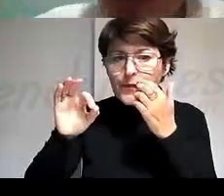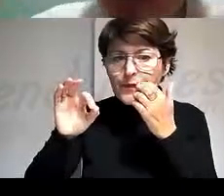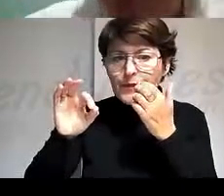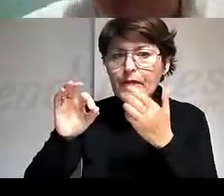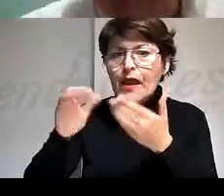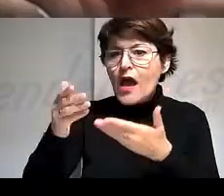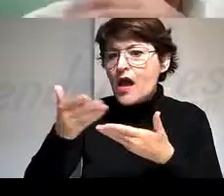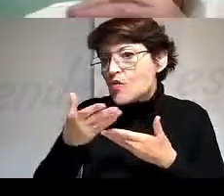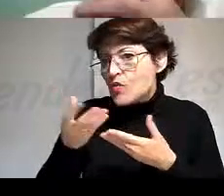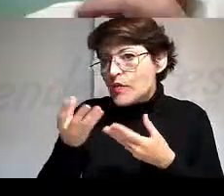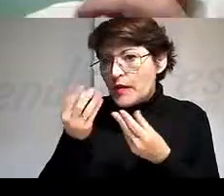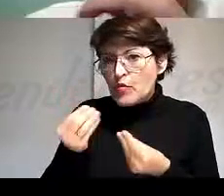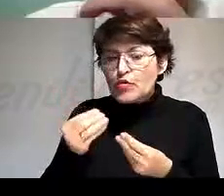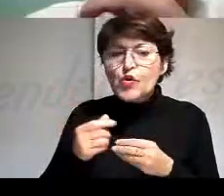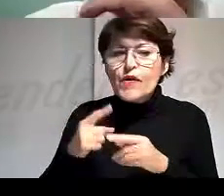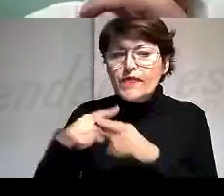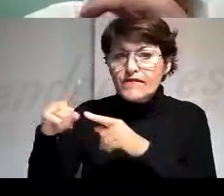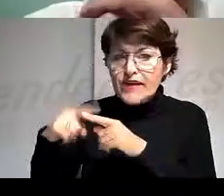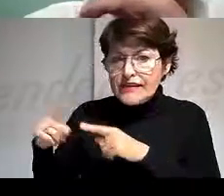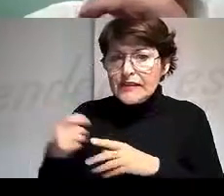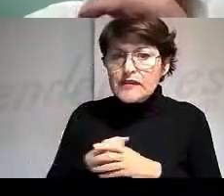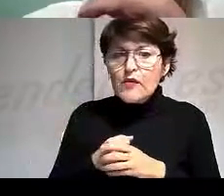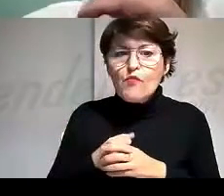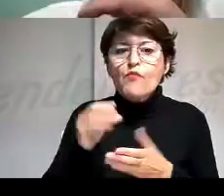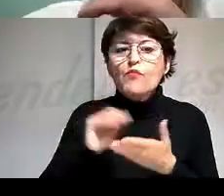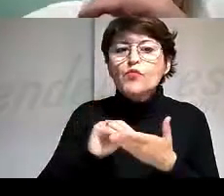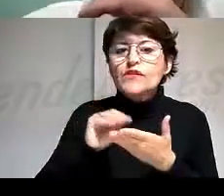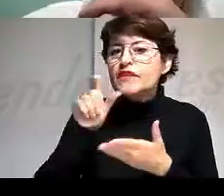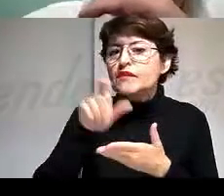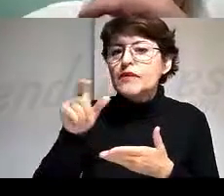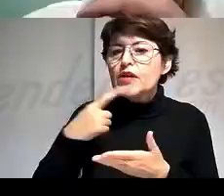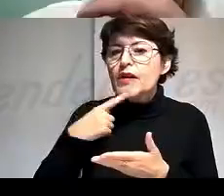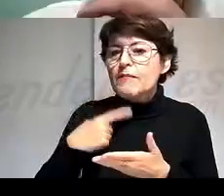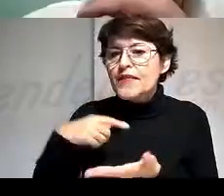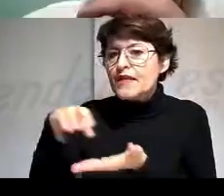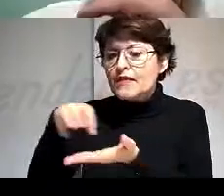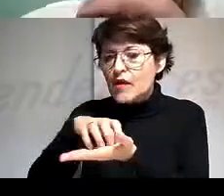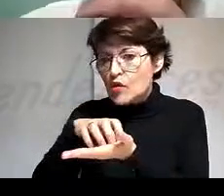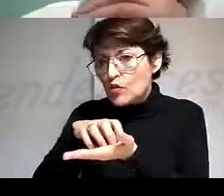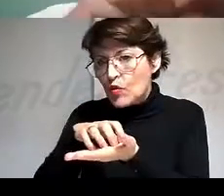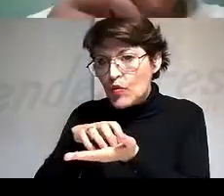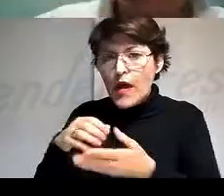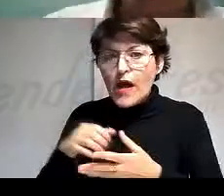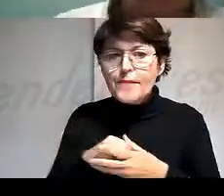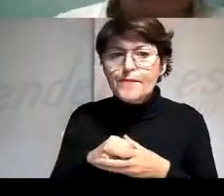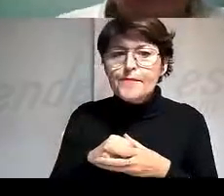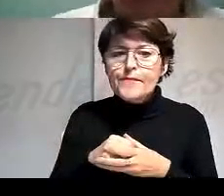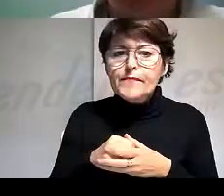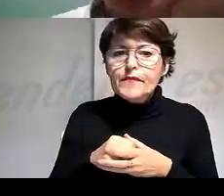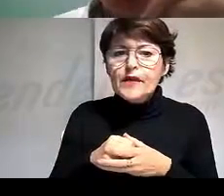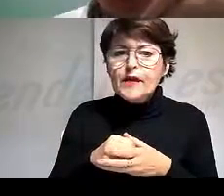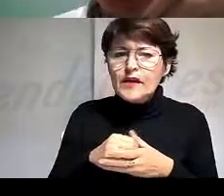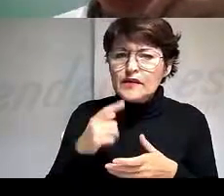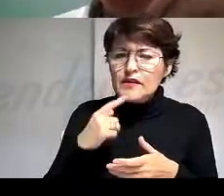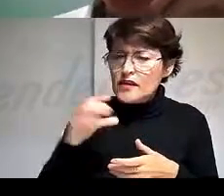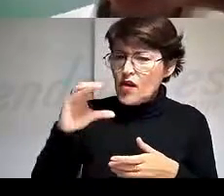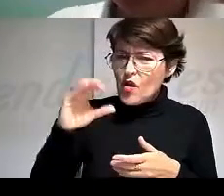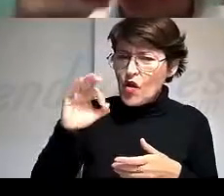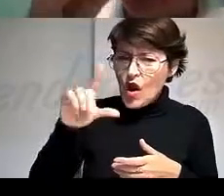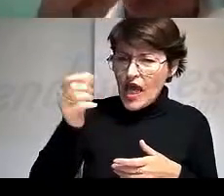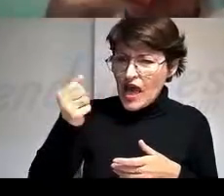una duda que me han comentado en alguna ocasión mis pacientes es si el colágeno tal y como lo